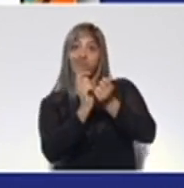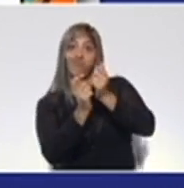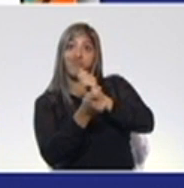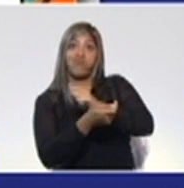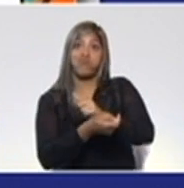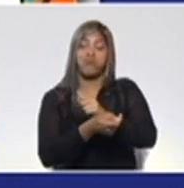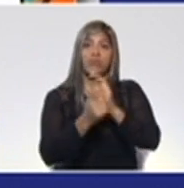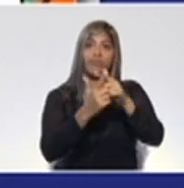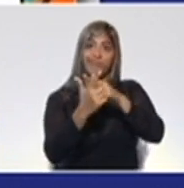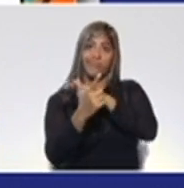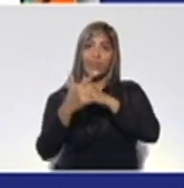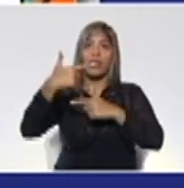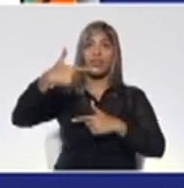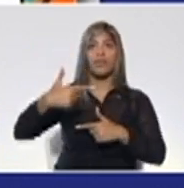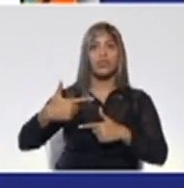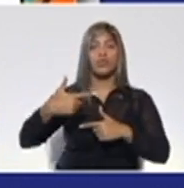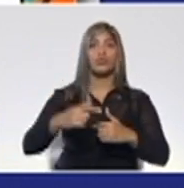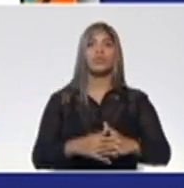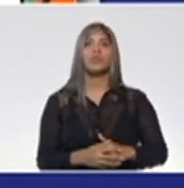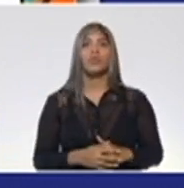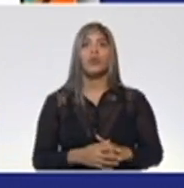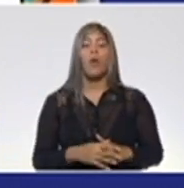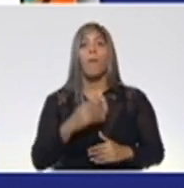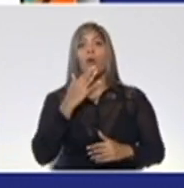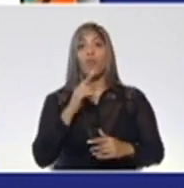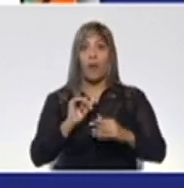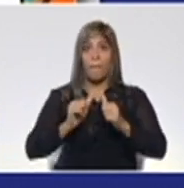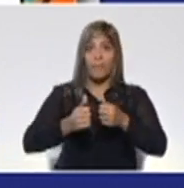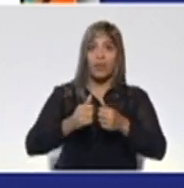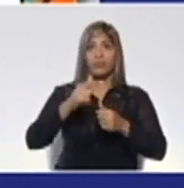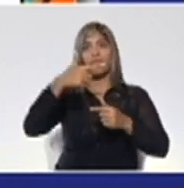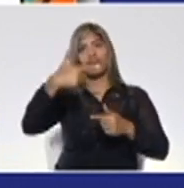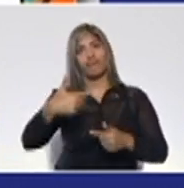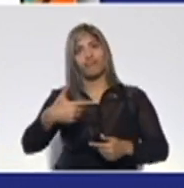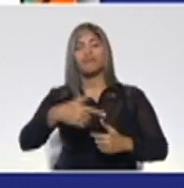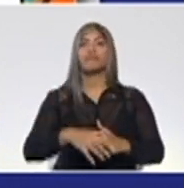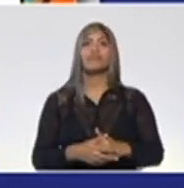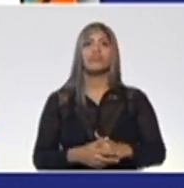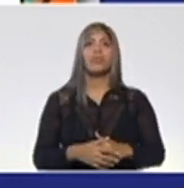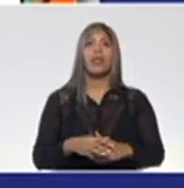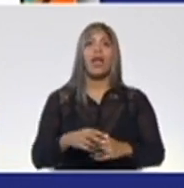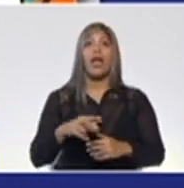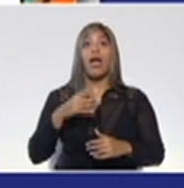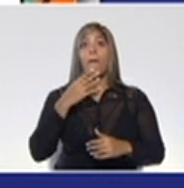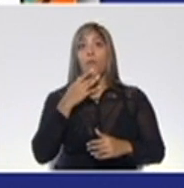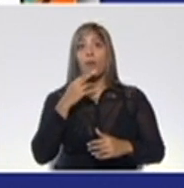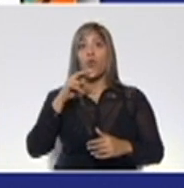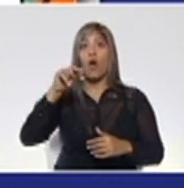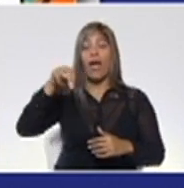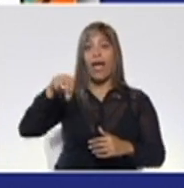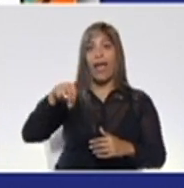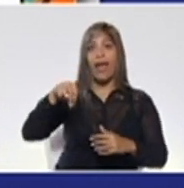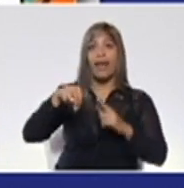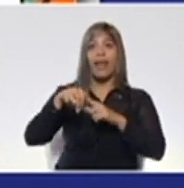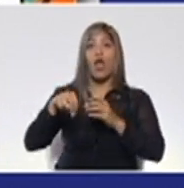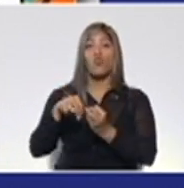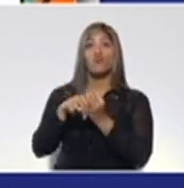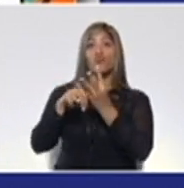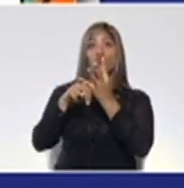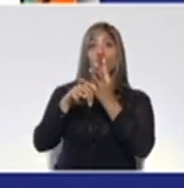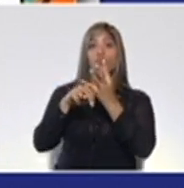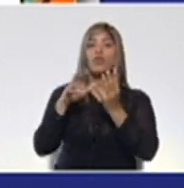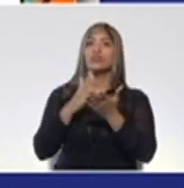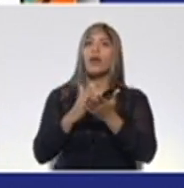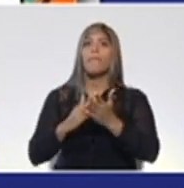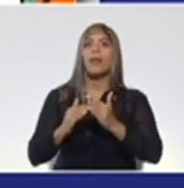radical en una división, en donde se divide el índice, donde n es un número natural mayor que la